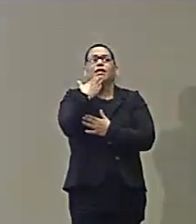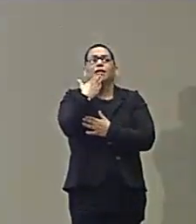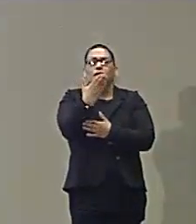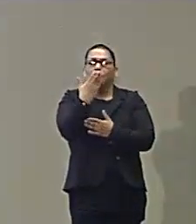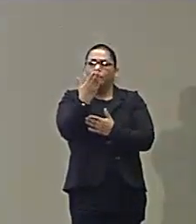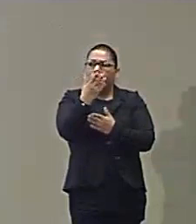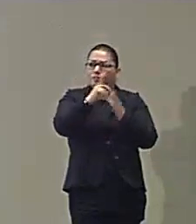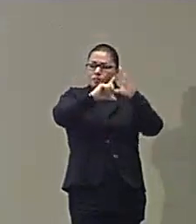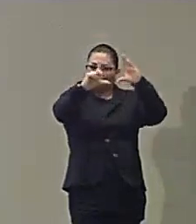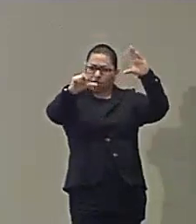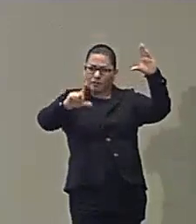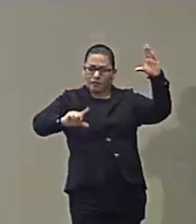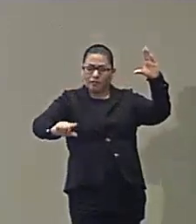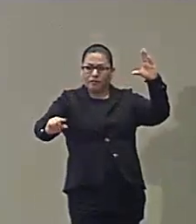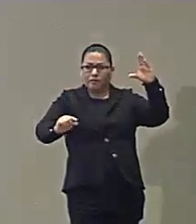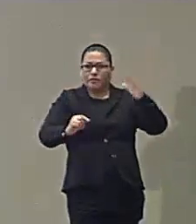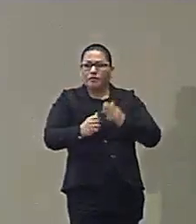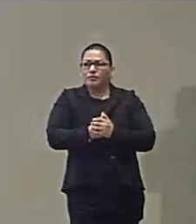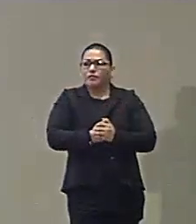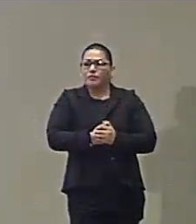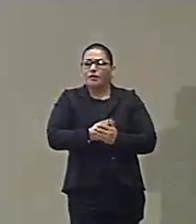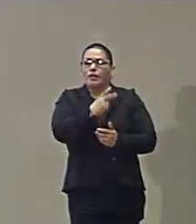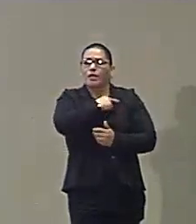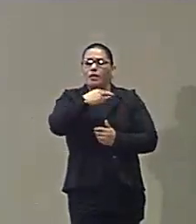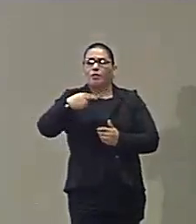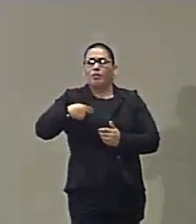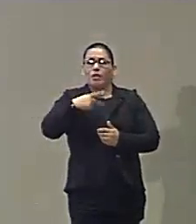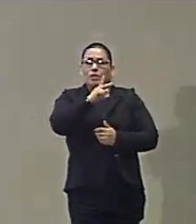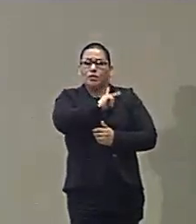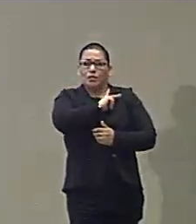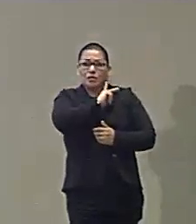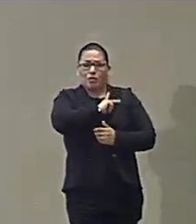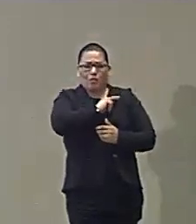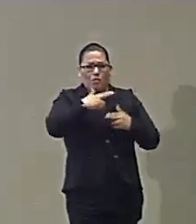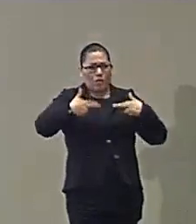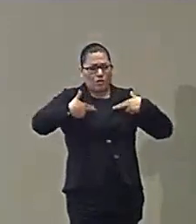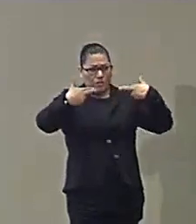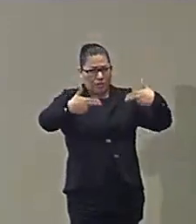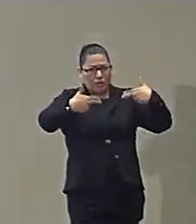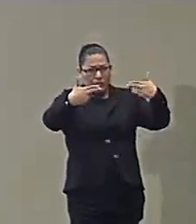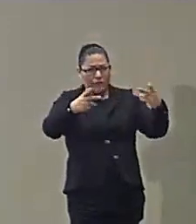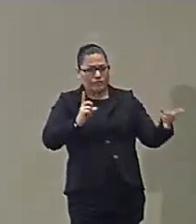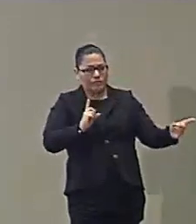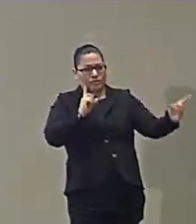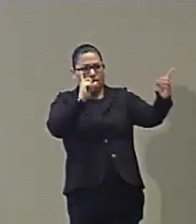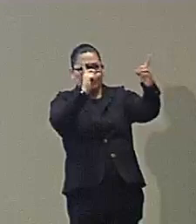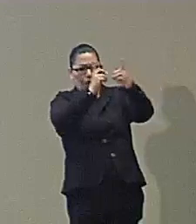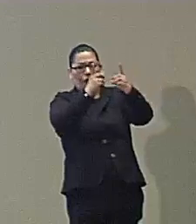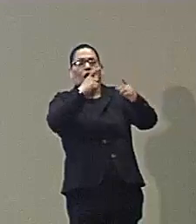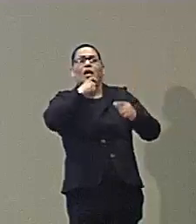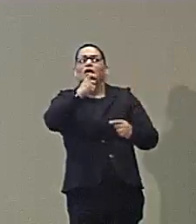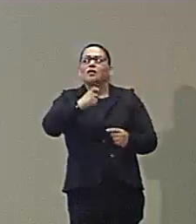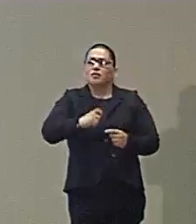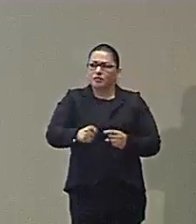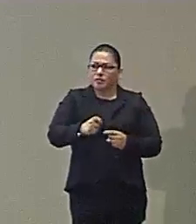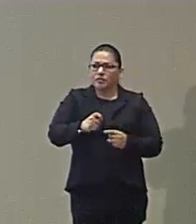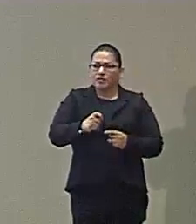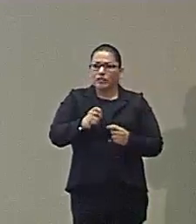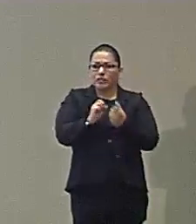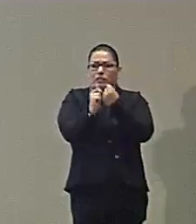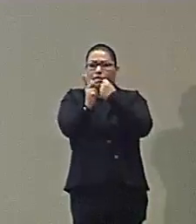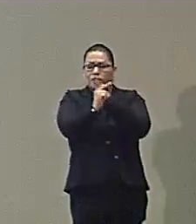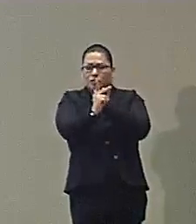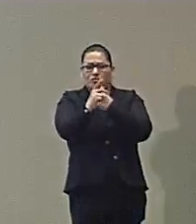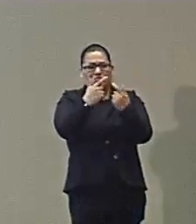nuestro país nuestro patrimonio abre caminos al encuentro a la amistad entre los pueblos